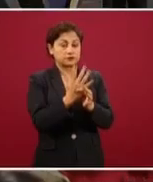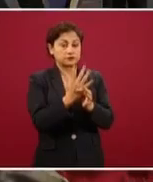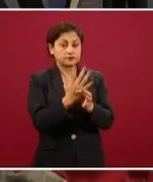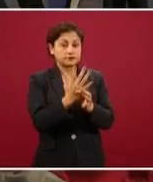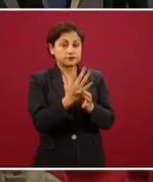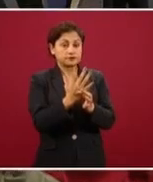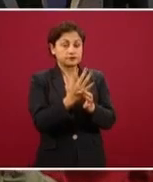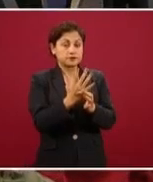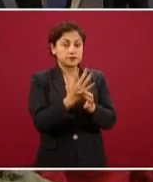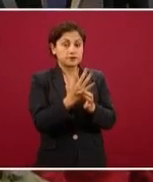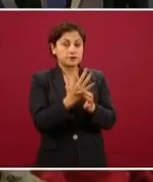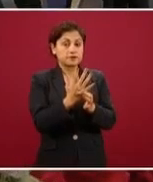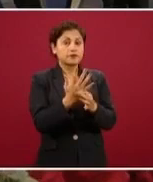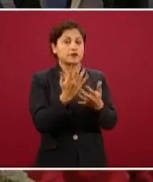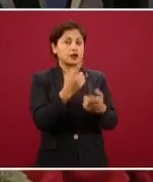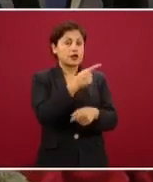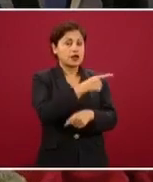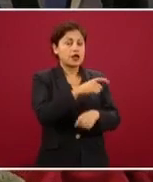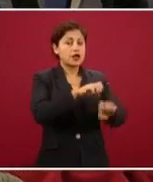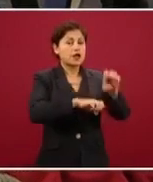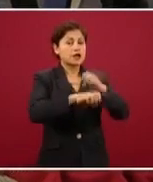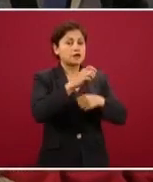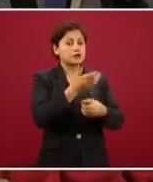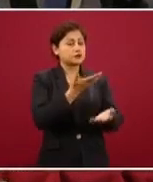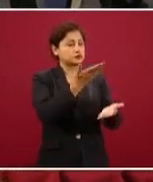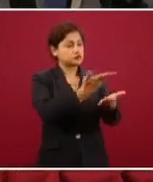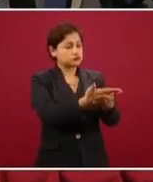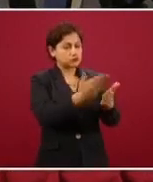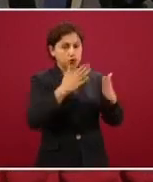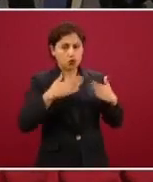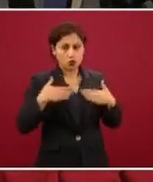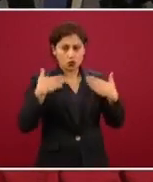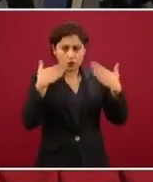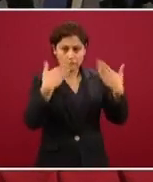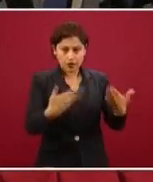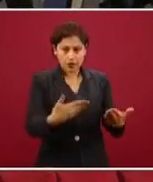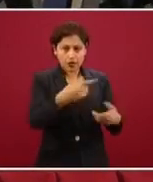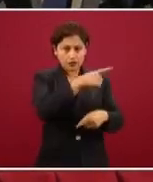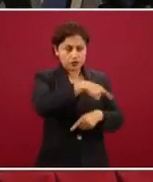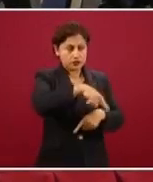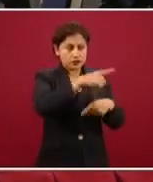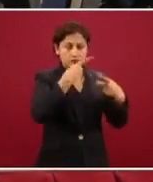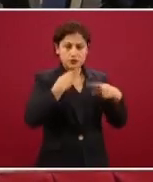y que se le tenga confianza a los ciudadanos